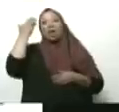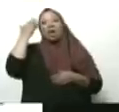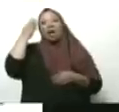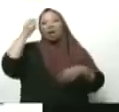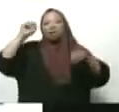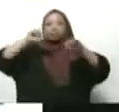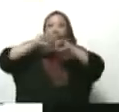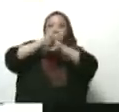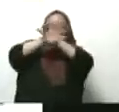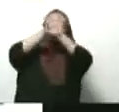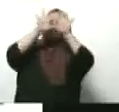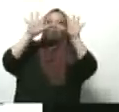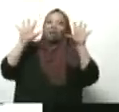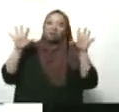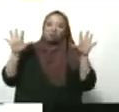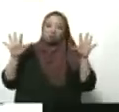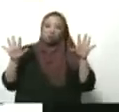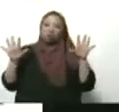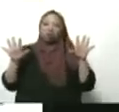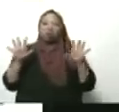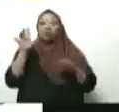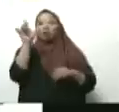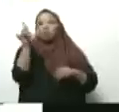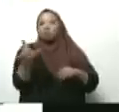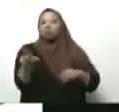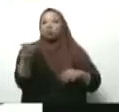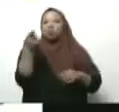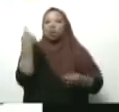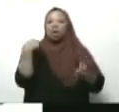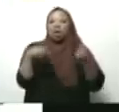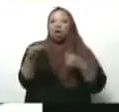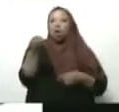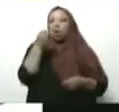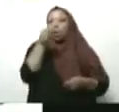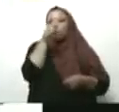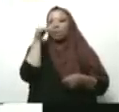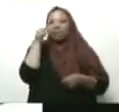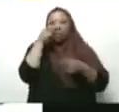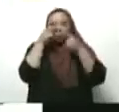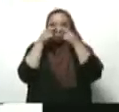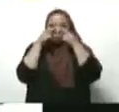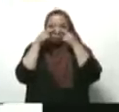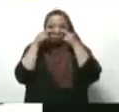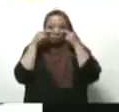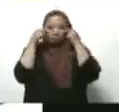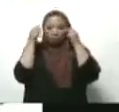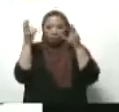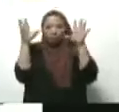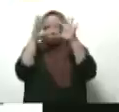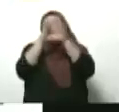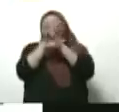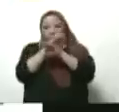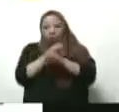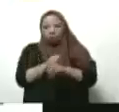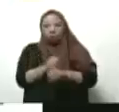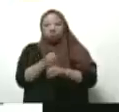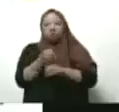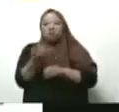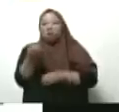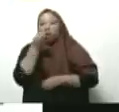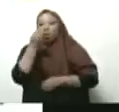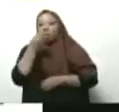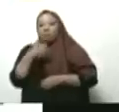educativa cómo reconocer al consumidor de droga ojeras palidez alteraciones del apetito